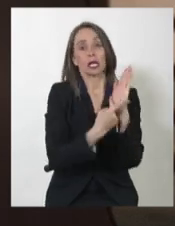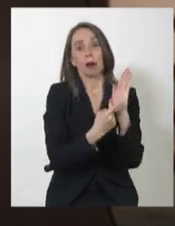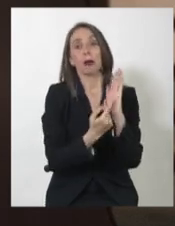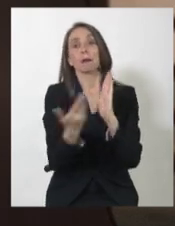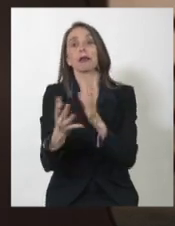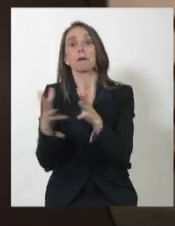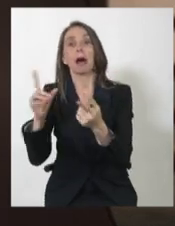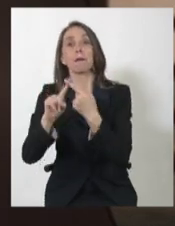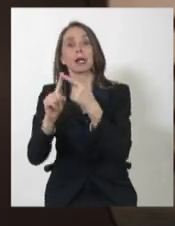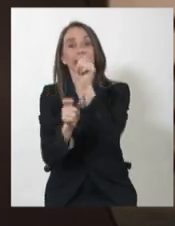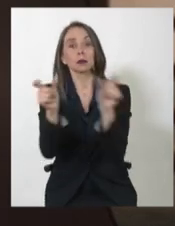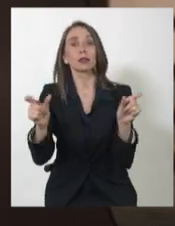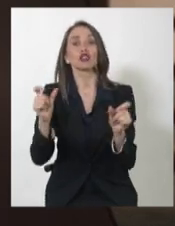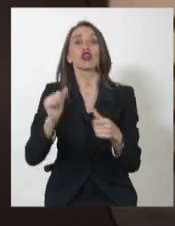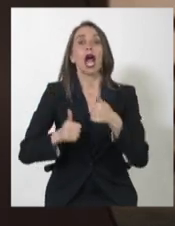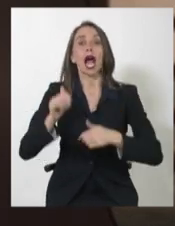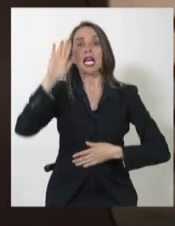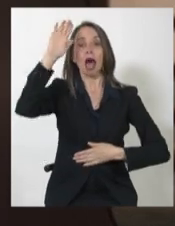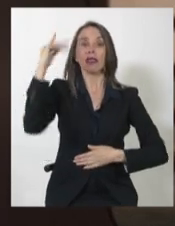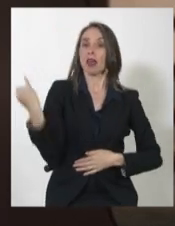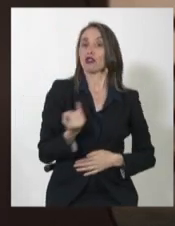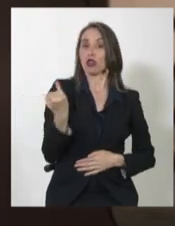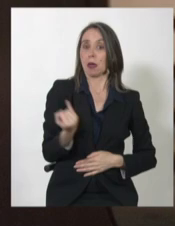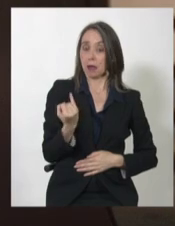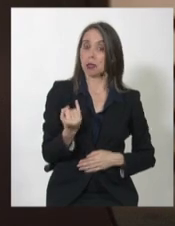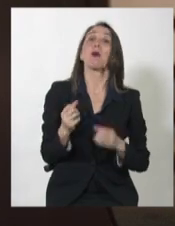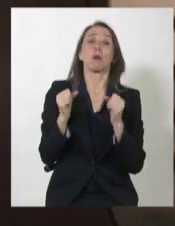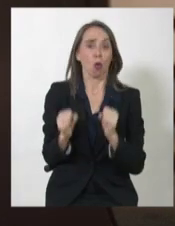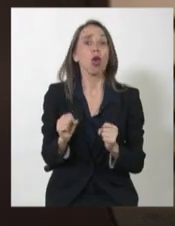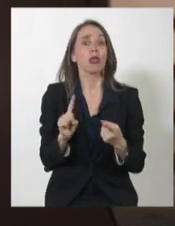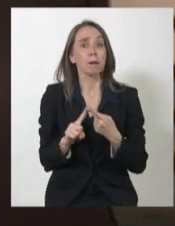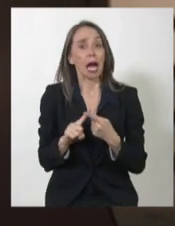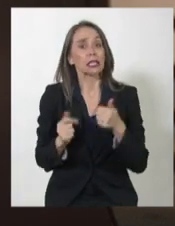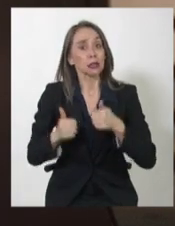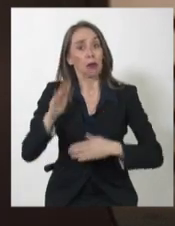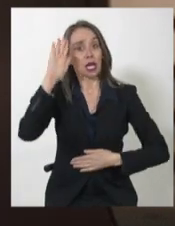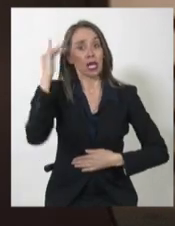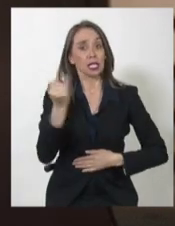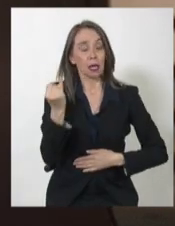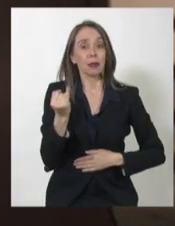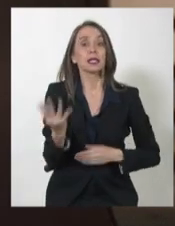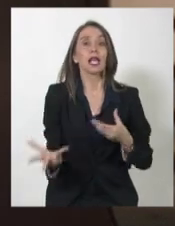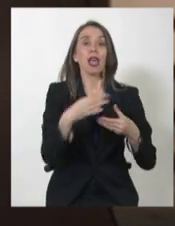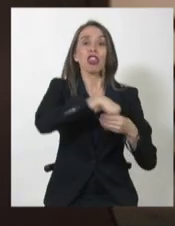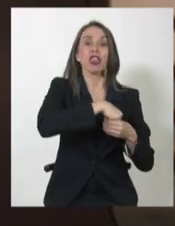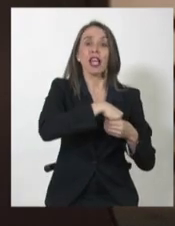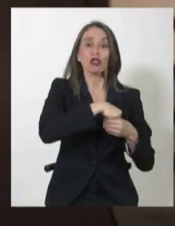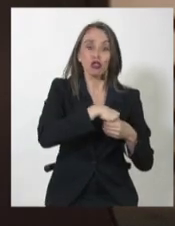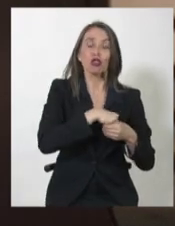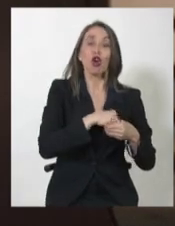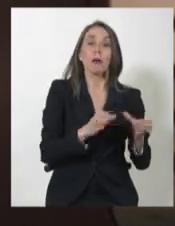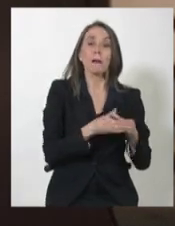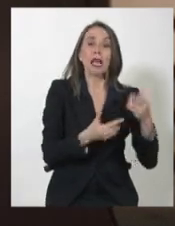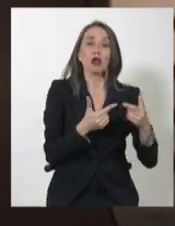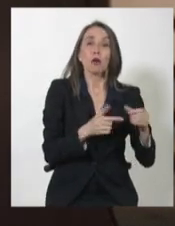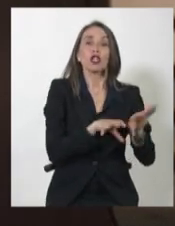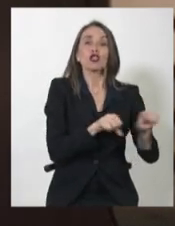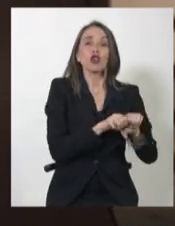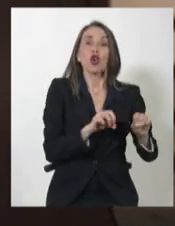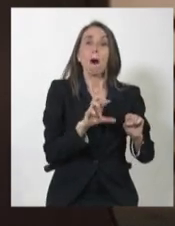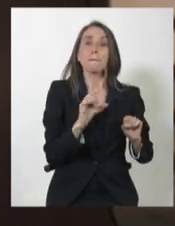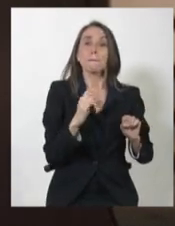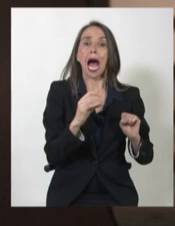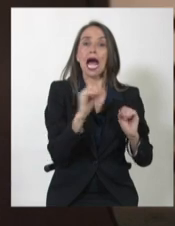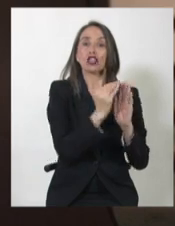independientes podrían participar, pueden participar actualmente en pacto con los partidos políticos, o pueden